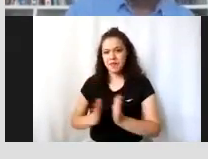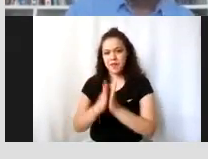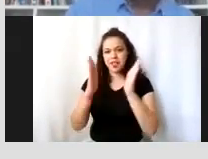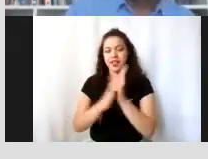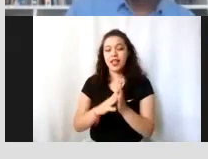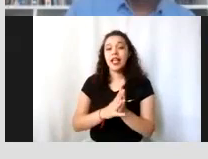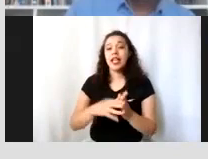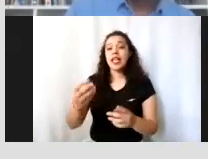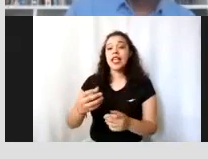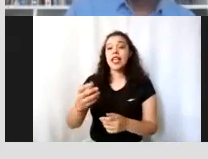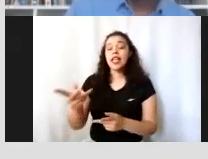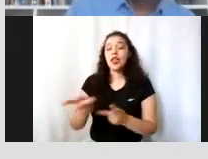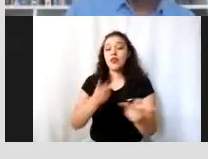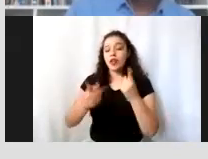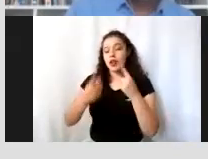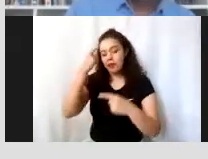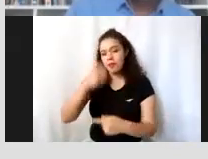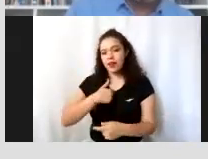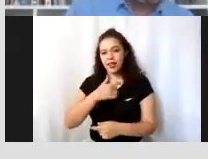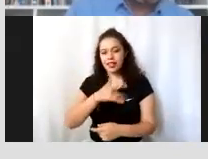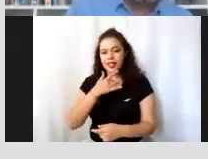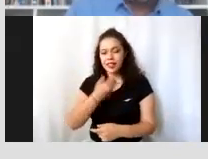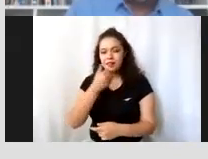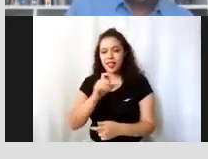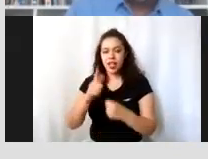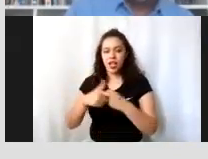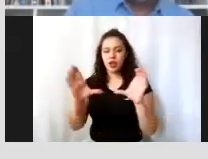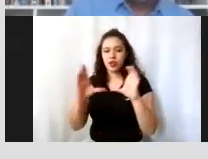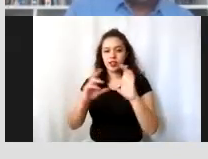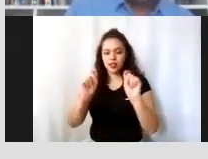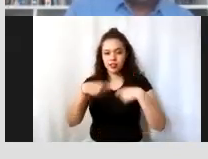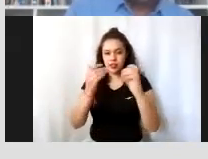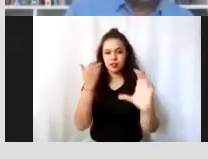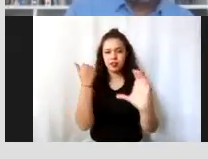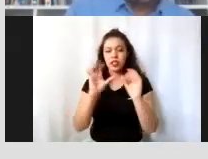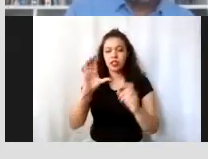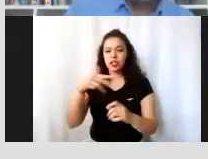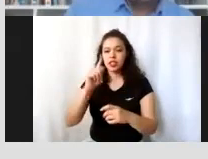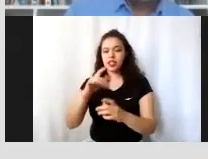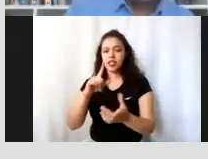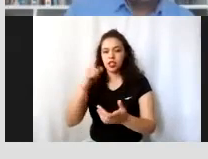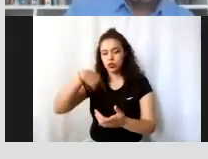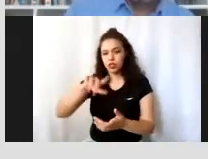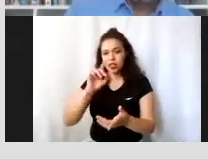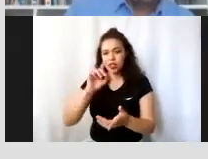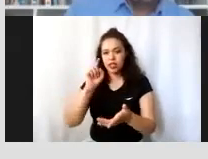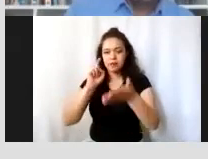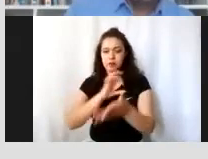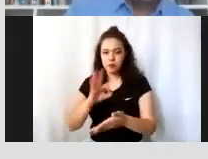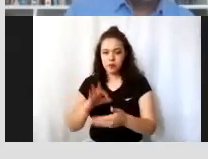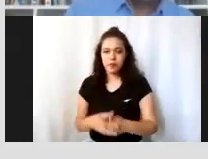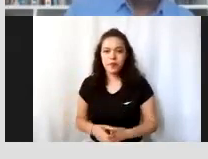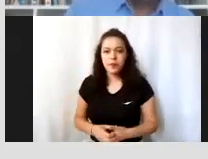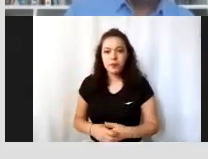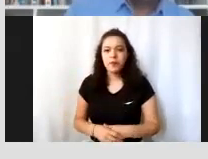de satisfacción, es uno de los requisitos para poderles enviar su constancia. Se los voy a pasar por el chat para que lo tengan a la mano. Ya